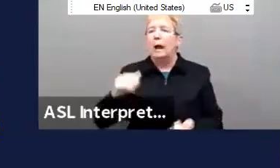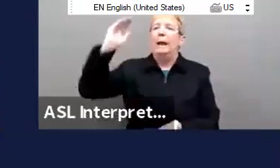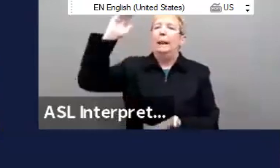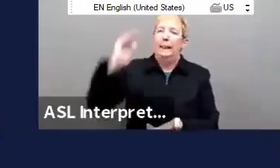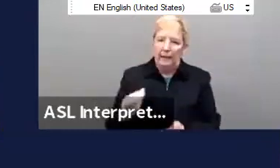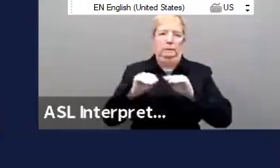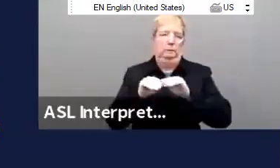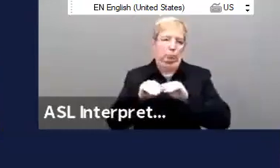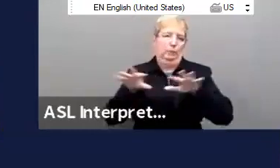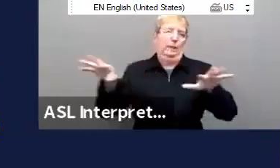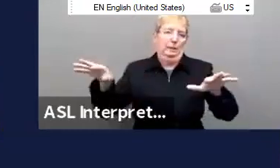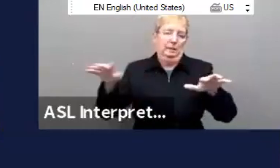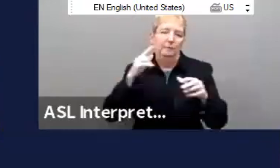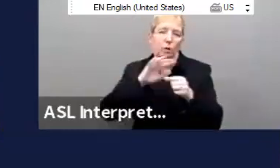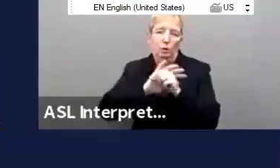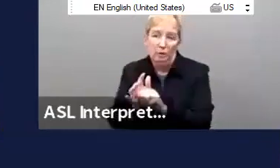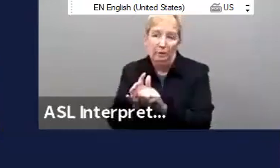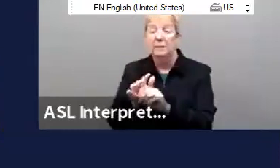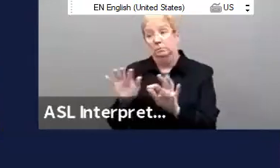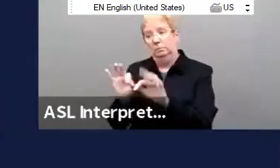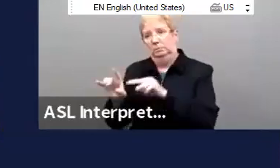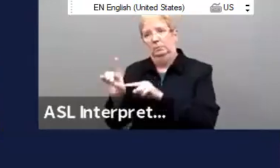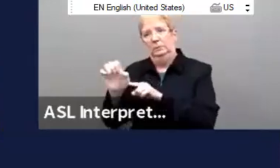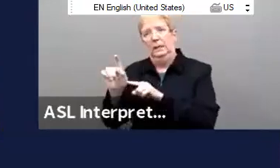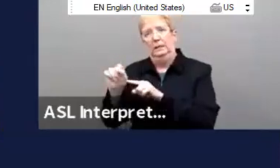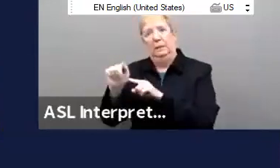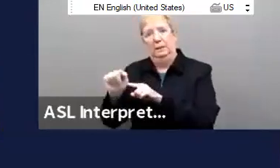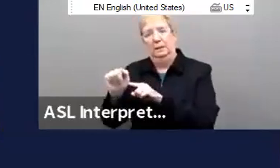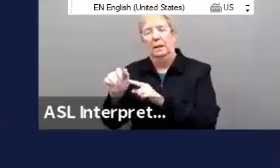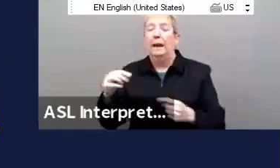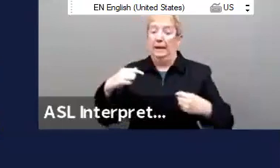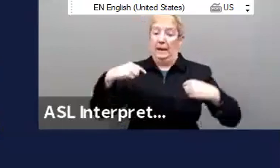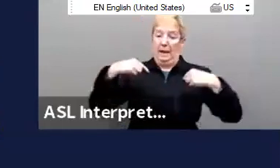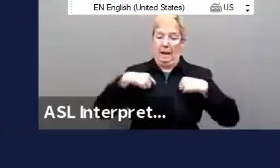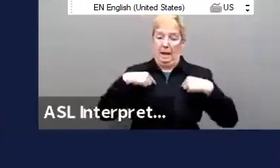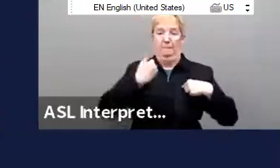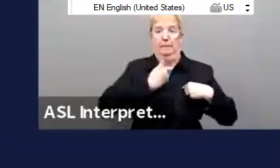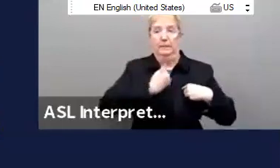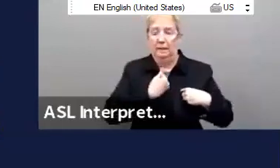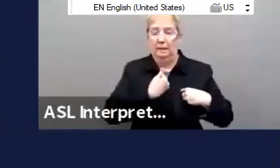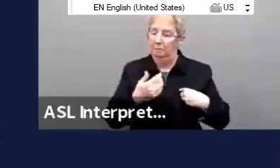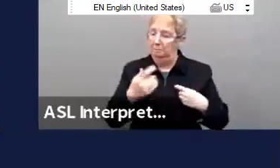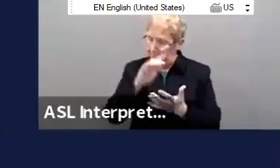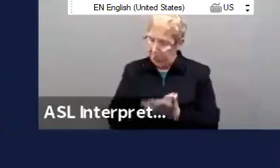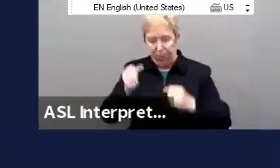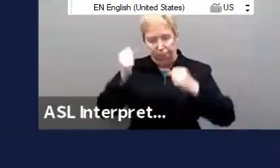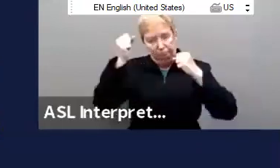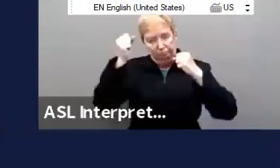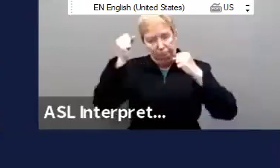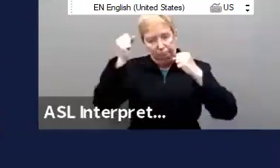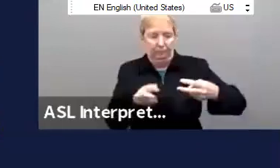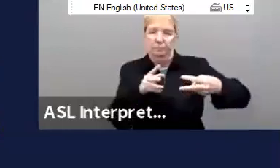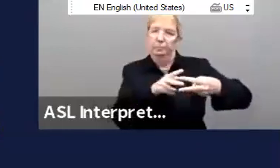de que estemos minimizando la cantidad de infecciones de COVID que están entrando a los hospitales. Tenemos que hacer